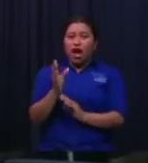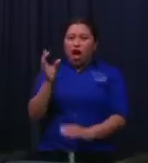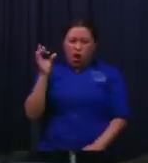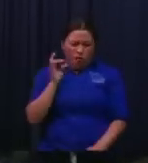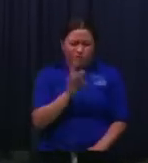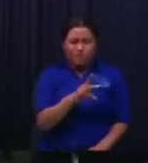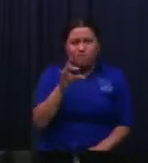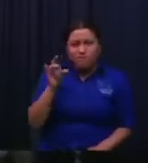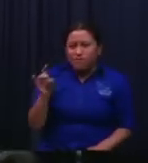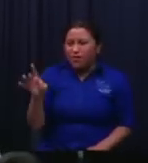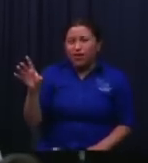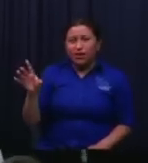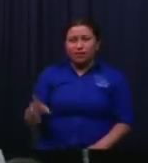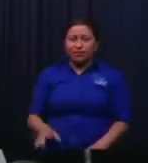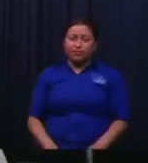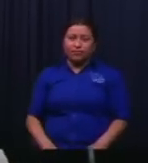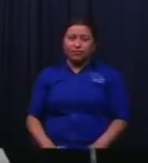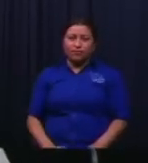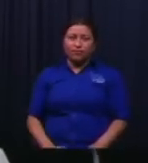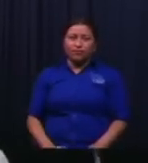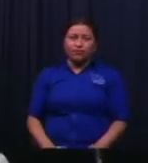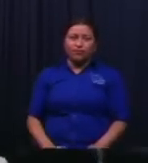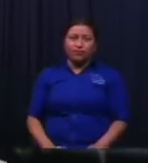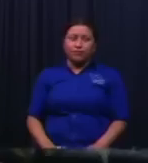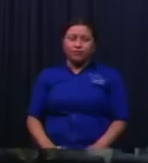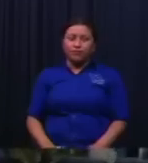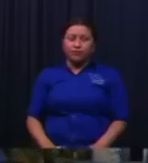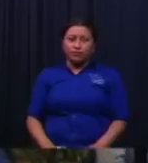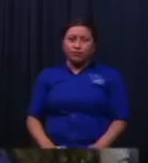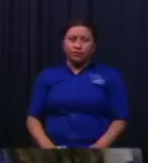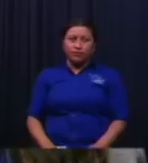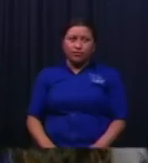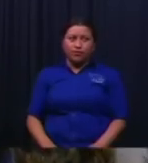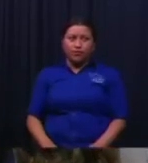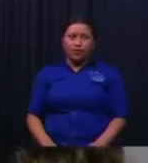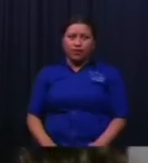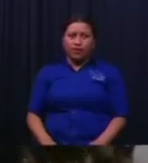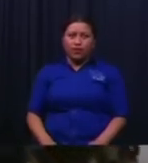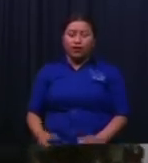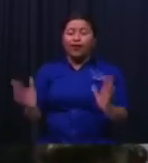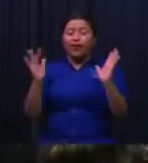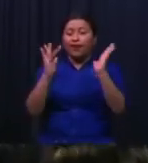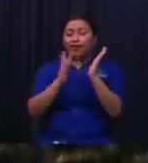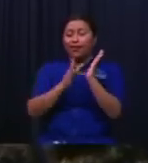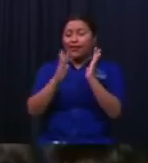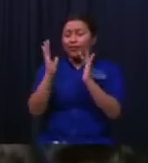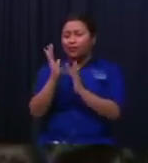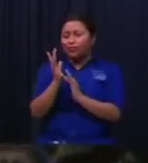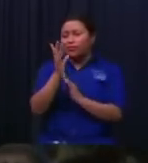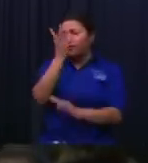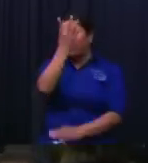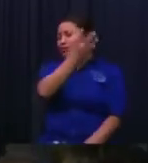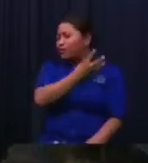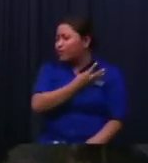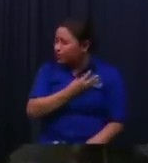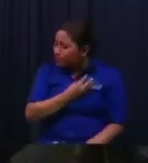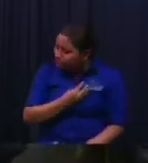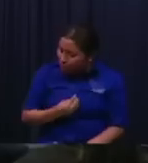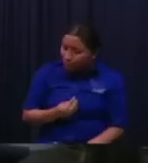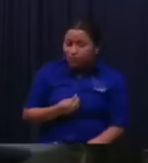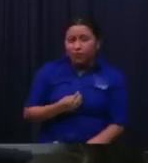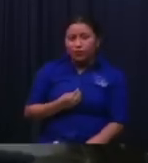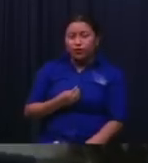por los diferentes medios de comunicación. Él sufrió para que tú,